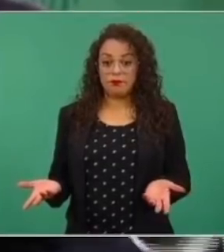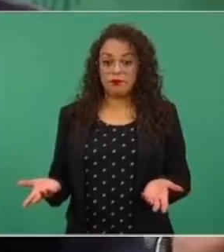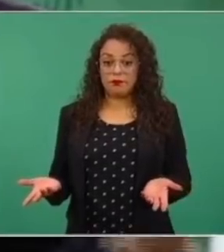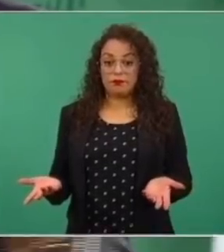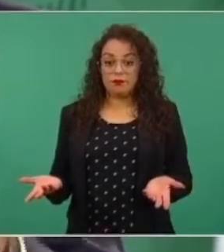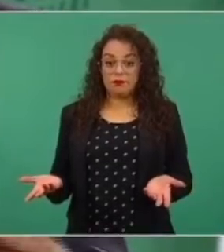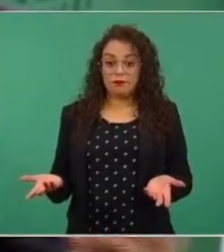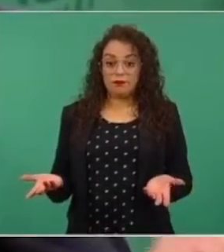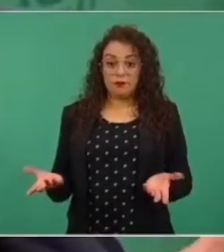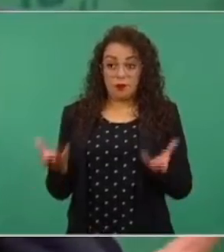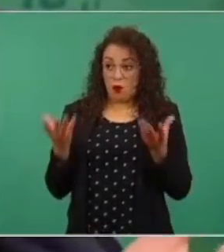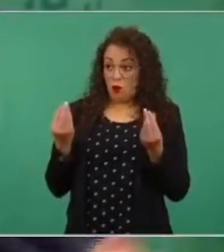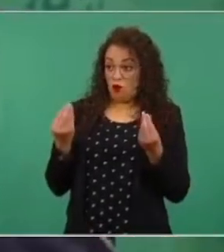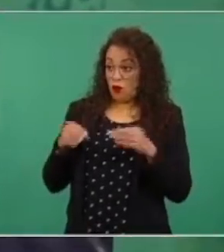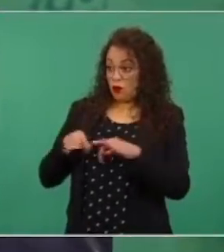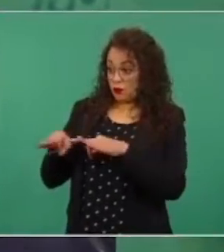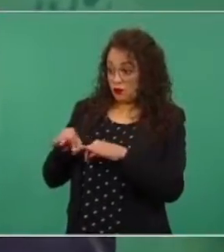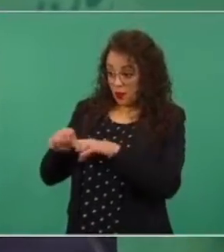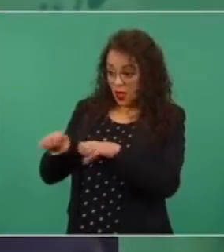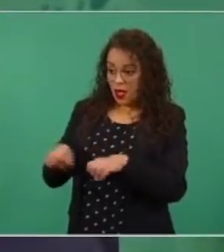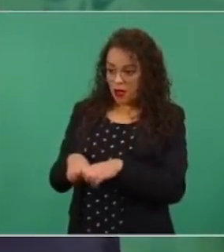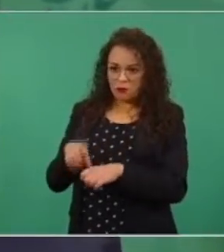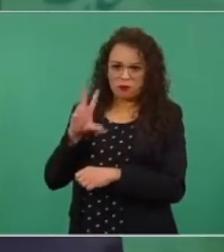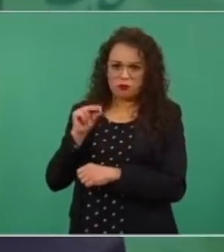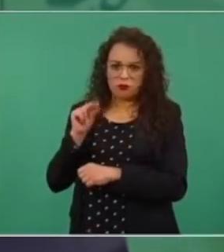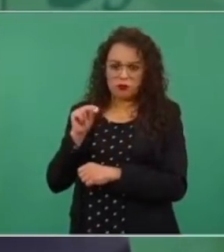no somos más, pero tampoco somos menos.